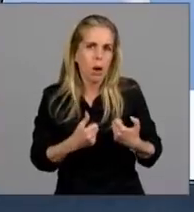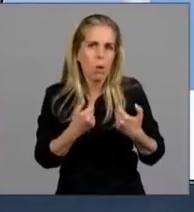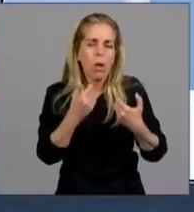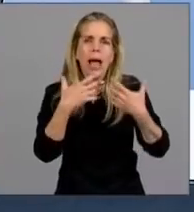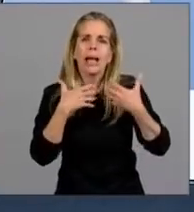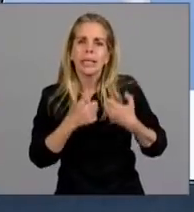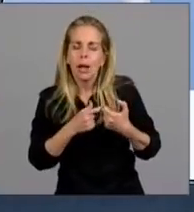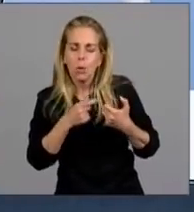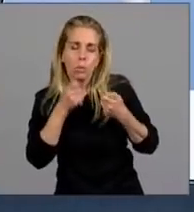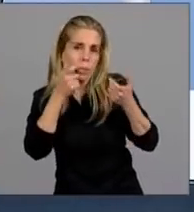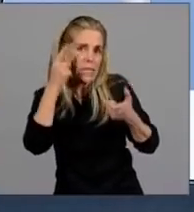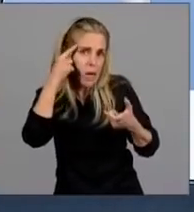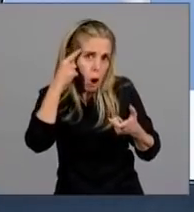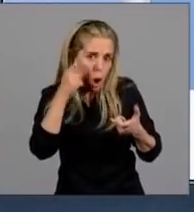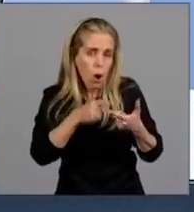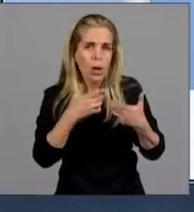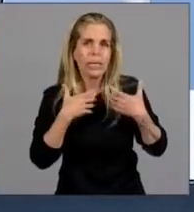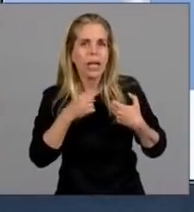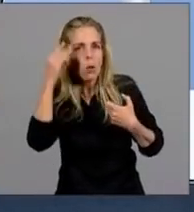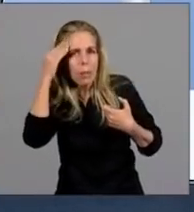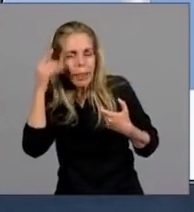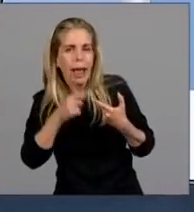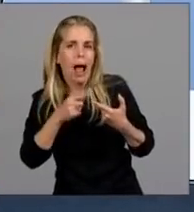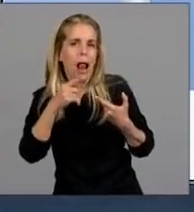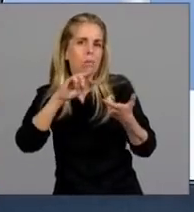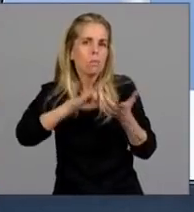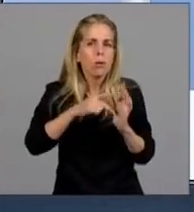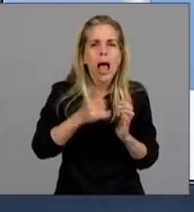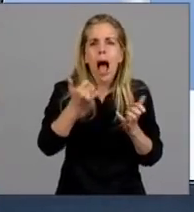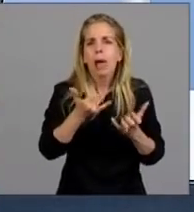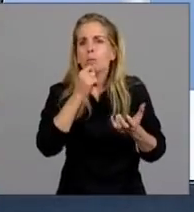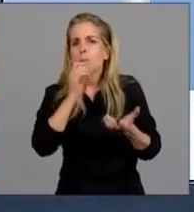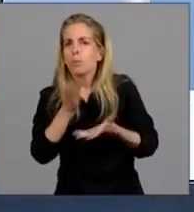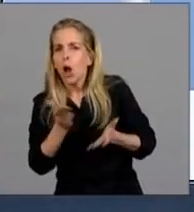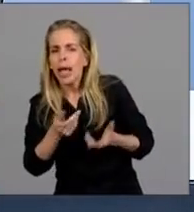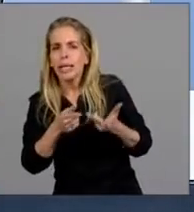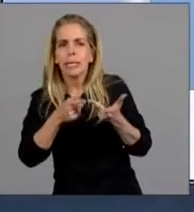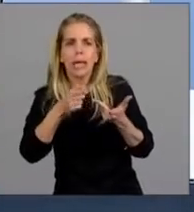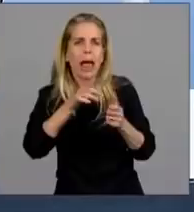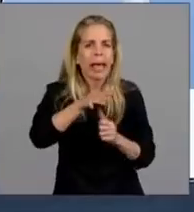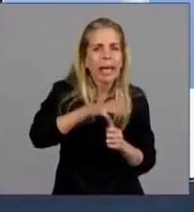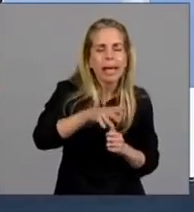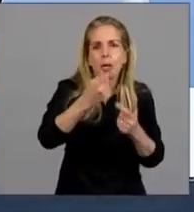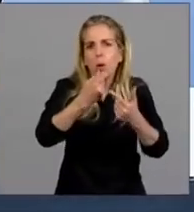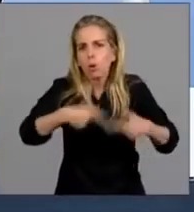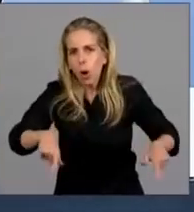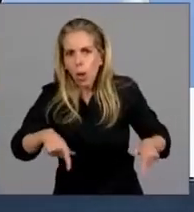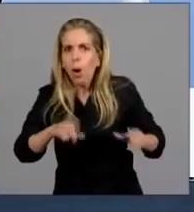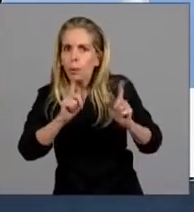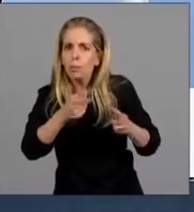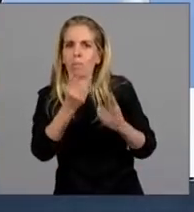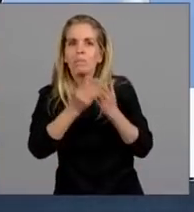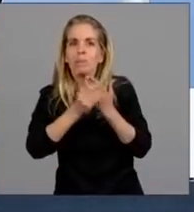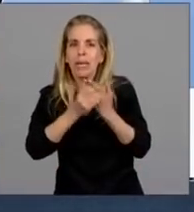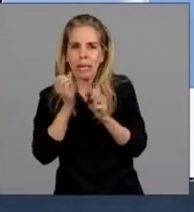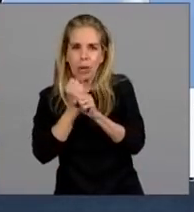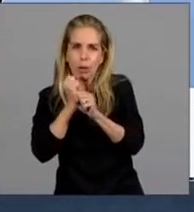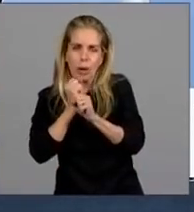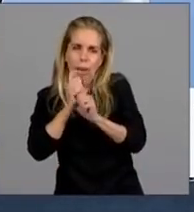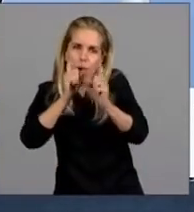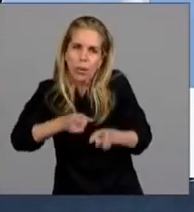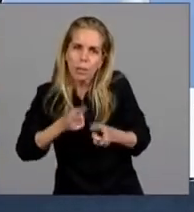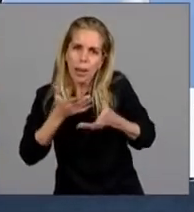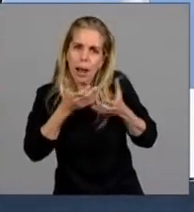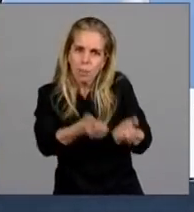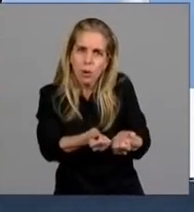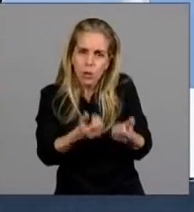salud mental, problemas de género, incluye a nuestro Ministerio de Trabajo también, porque hay